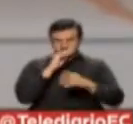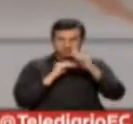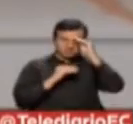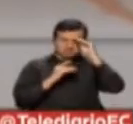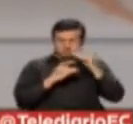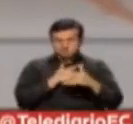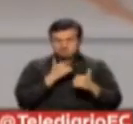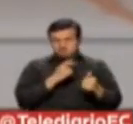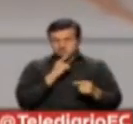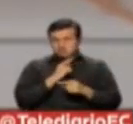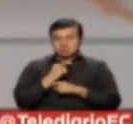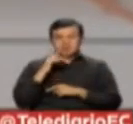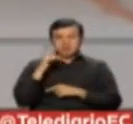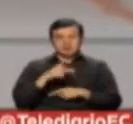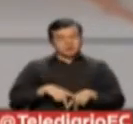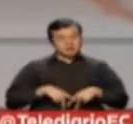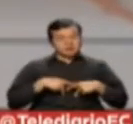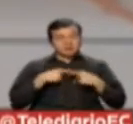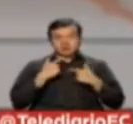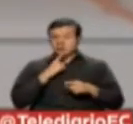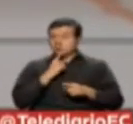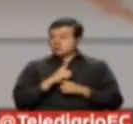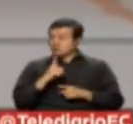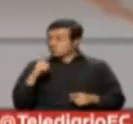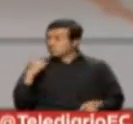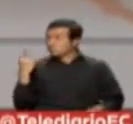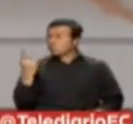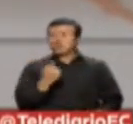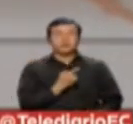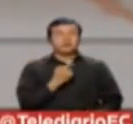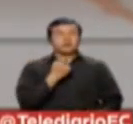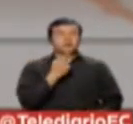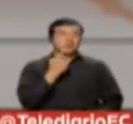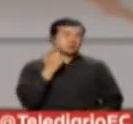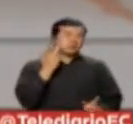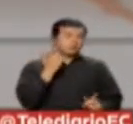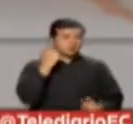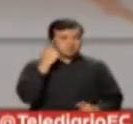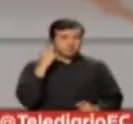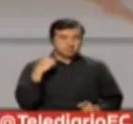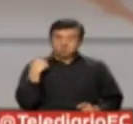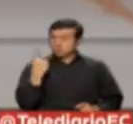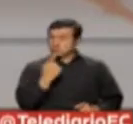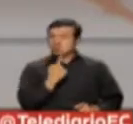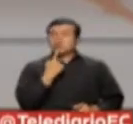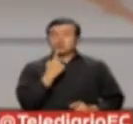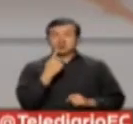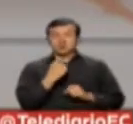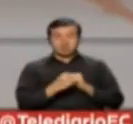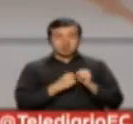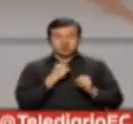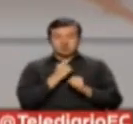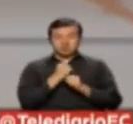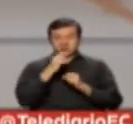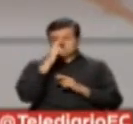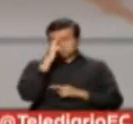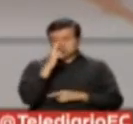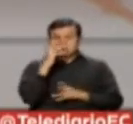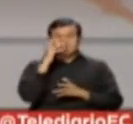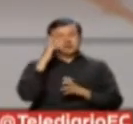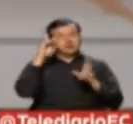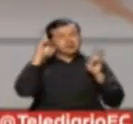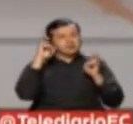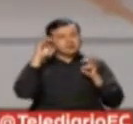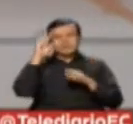bien y sobre todo viviendo bien por eso nosotros estamos hablando no sé si me adelantó un poco pero estamos hablando del año del respeto o sea queríamos dar un